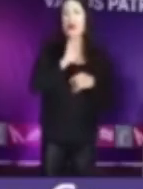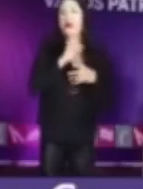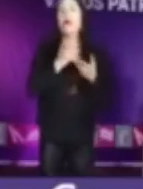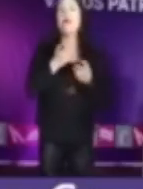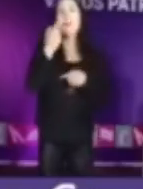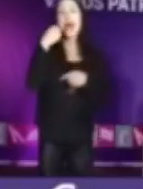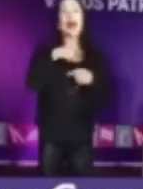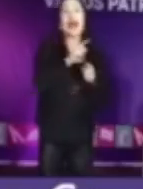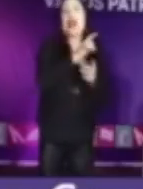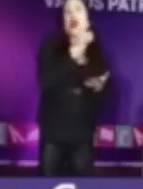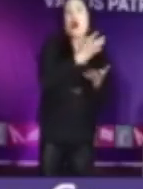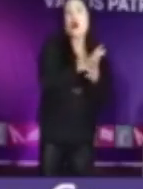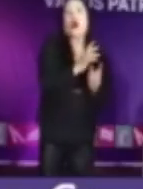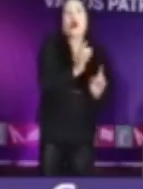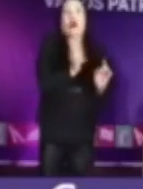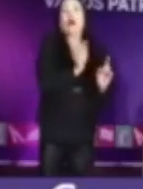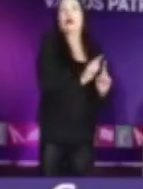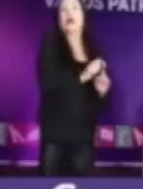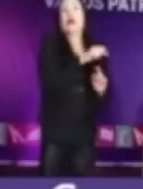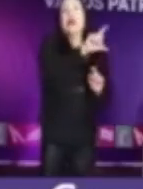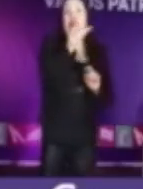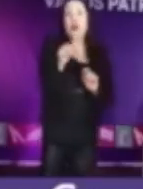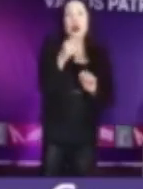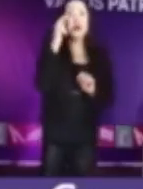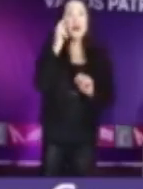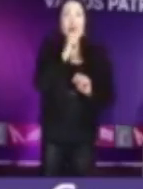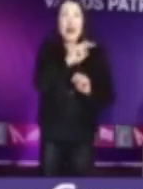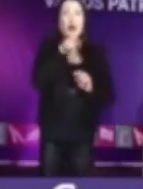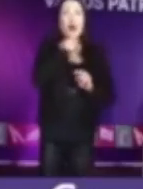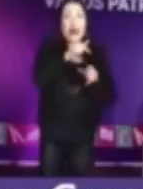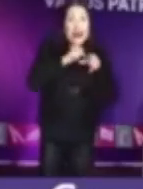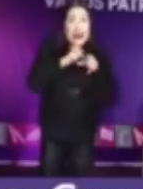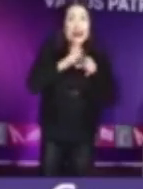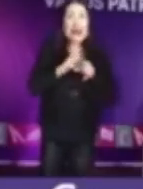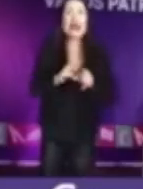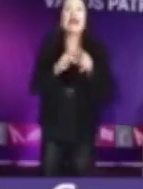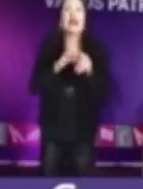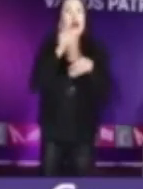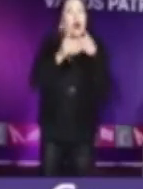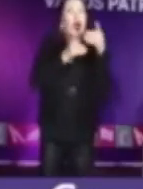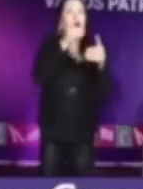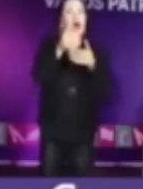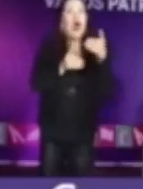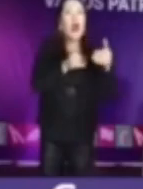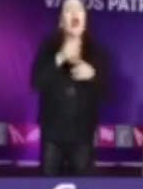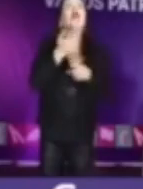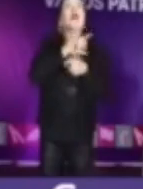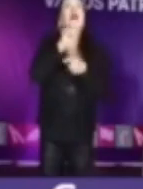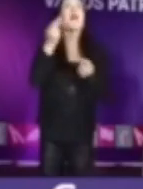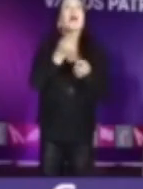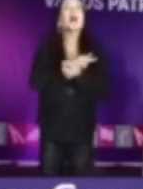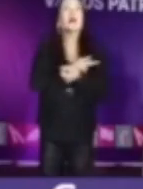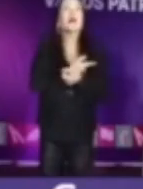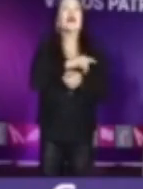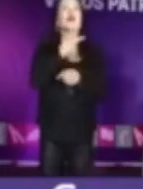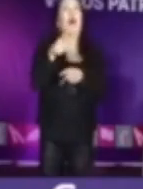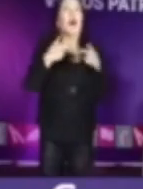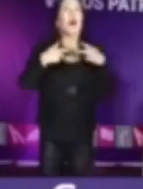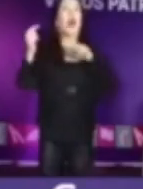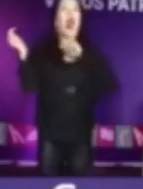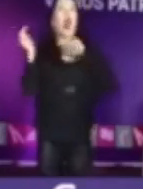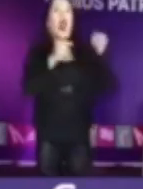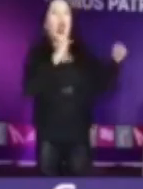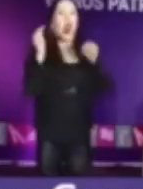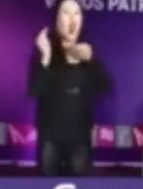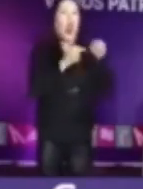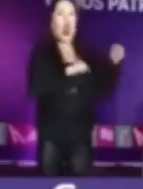aislado. Después, cuando vieron que seguía empujando Vicente, ¿qué pasó? lo empezaron a insultar, a meterse